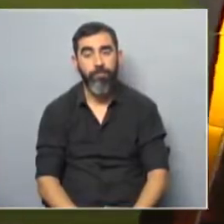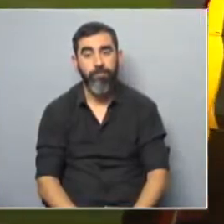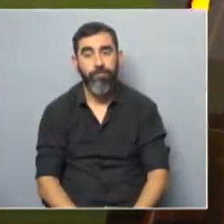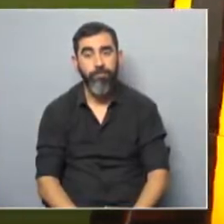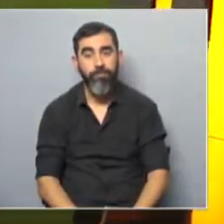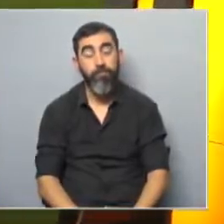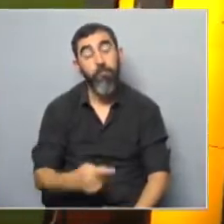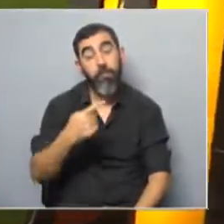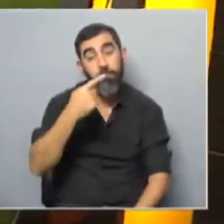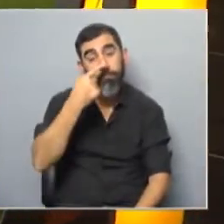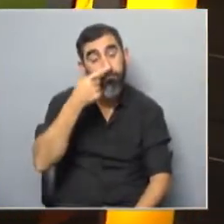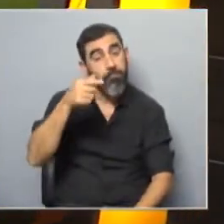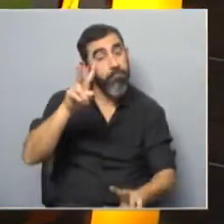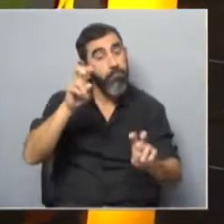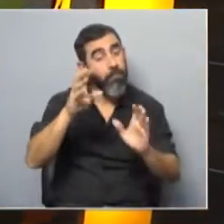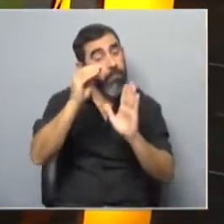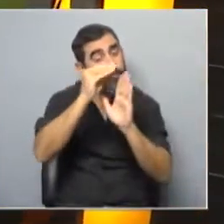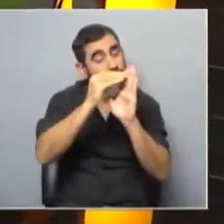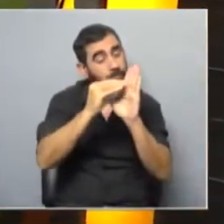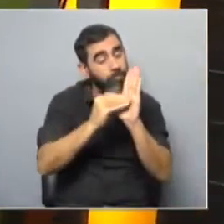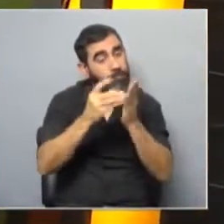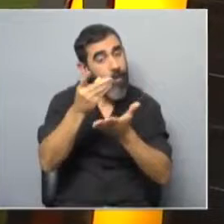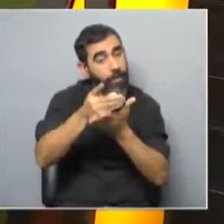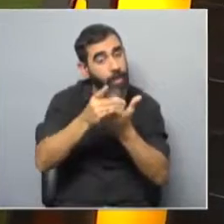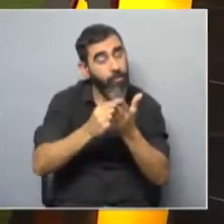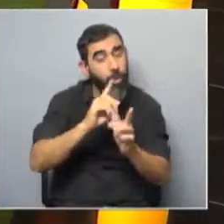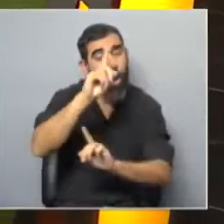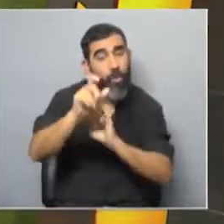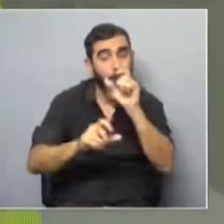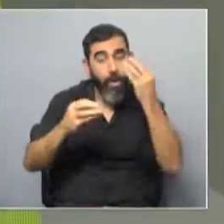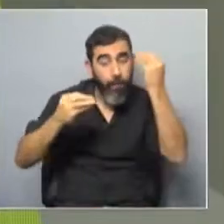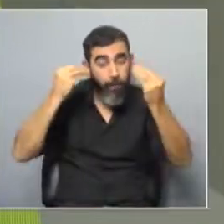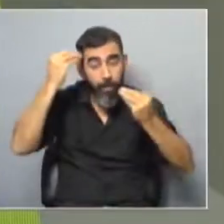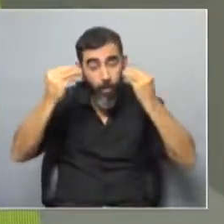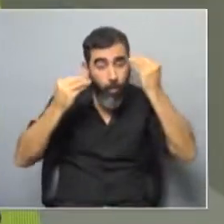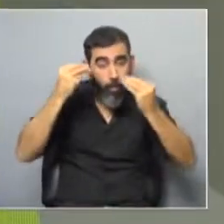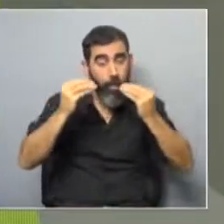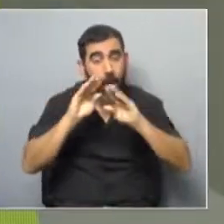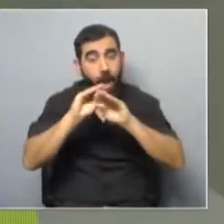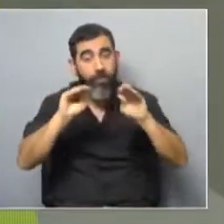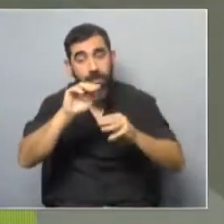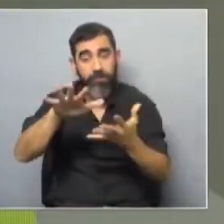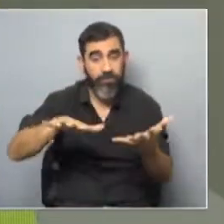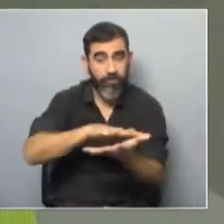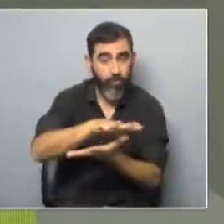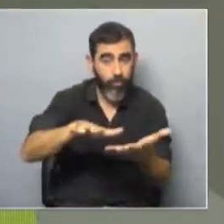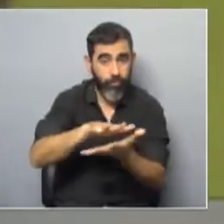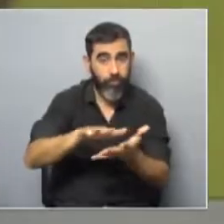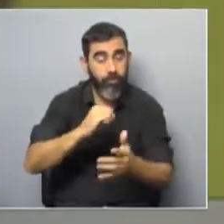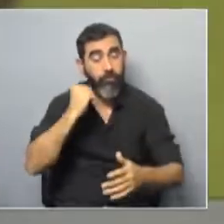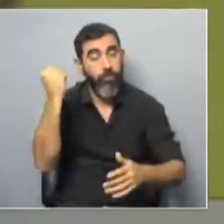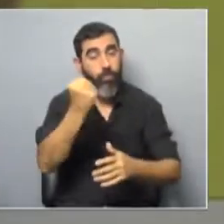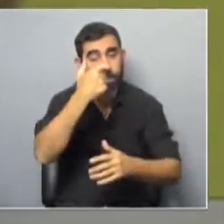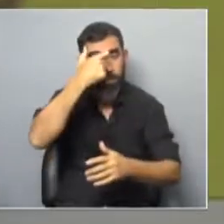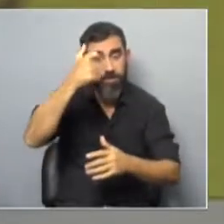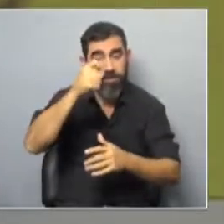Es interesante, Alexandra, ¿no? Los registros que nos llegan, hay una parte de la gente que se preocupa en comunicar estos episodios. Claro, la importancia de la